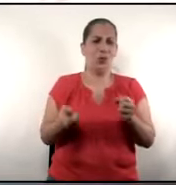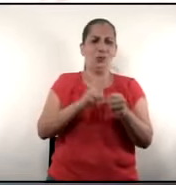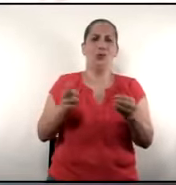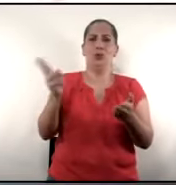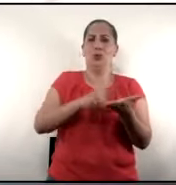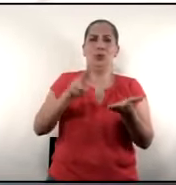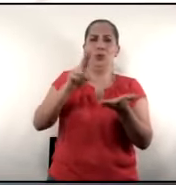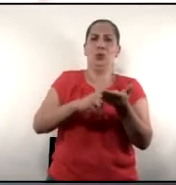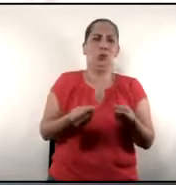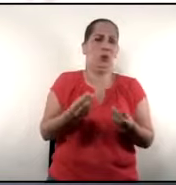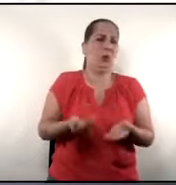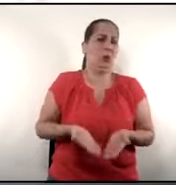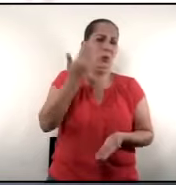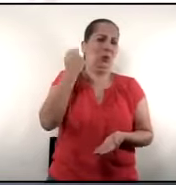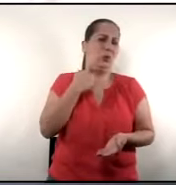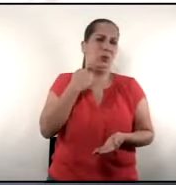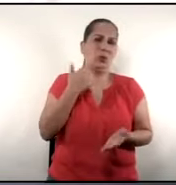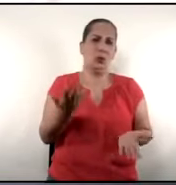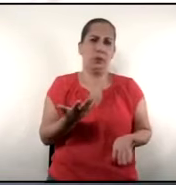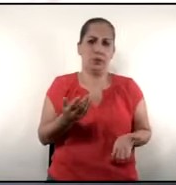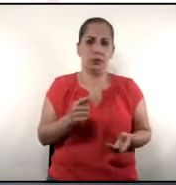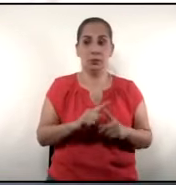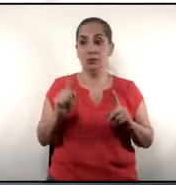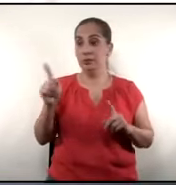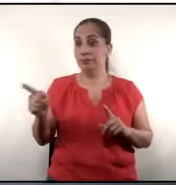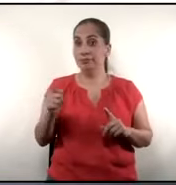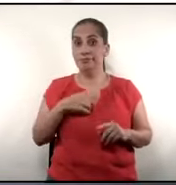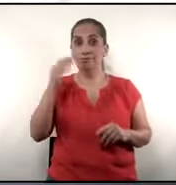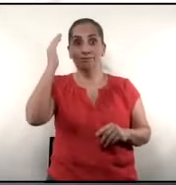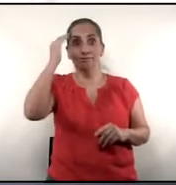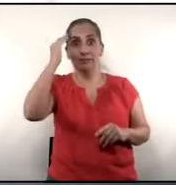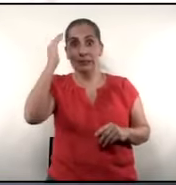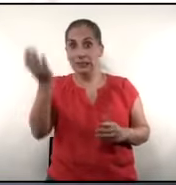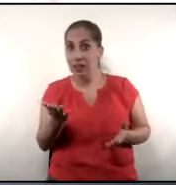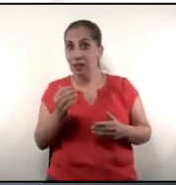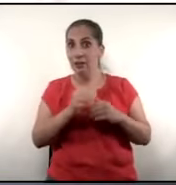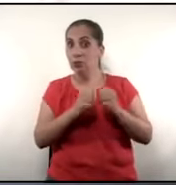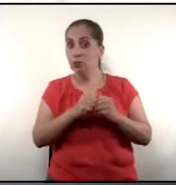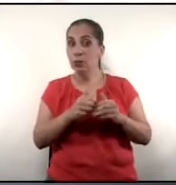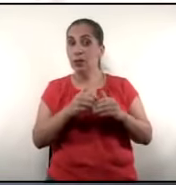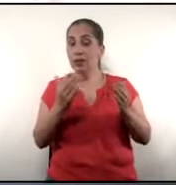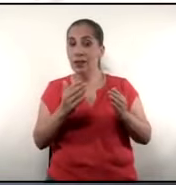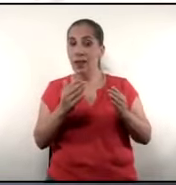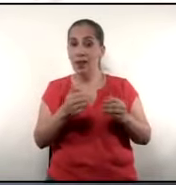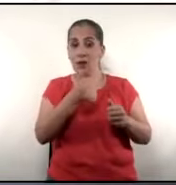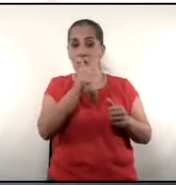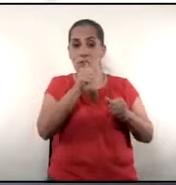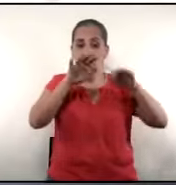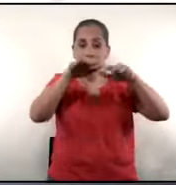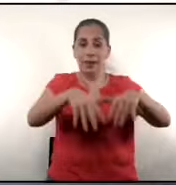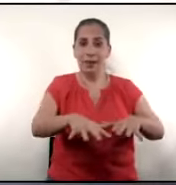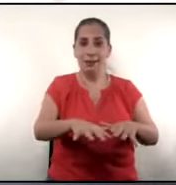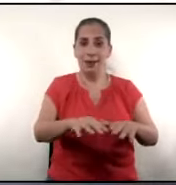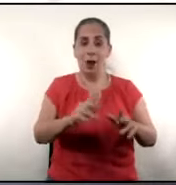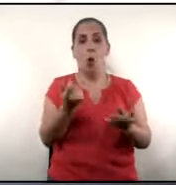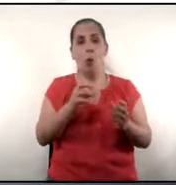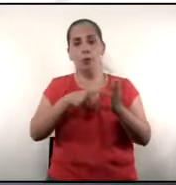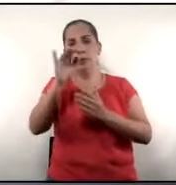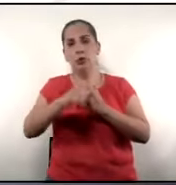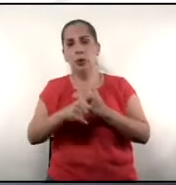enormes. Cuando ha construido lo que sabe construir, represas, proyectos eólicos, los ha